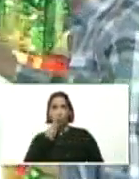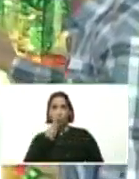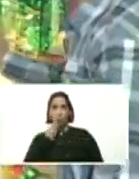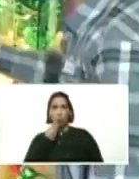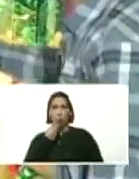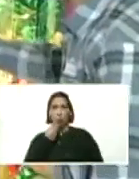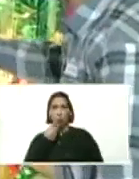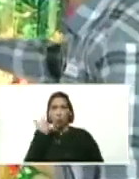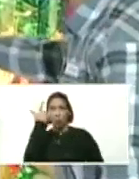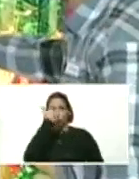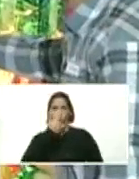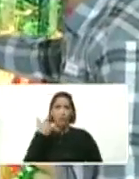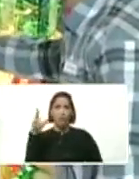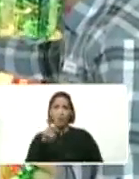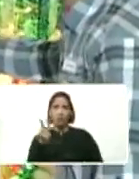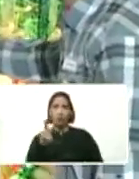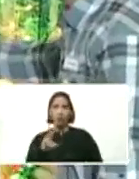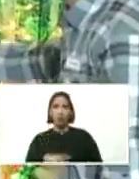afro-venezolana,